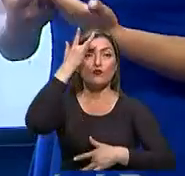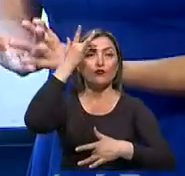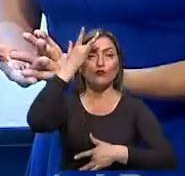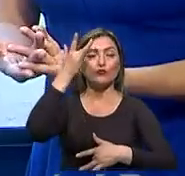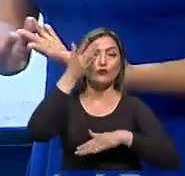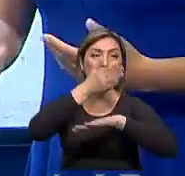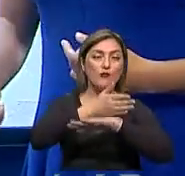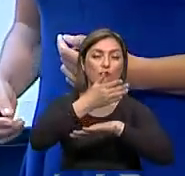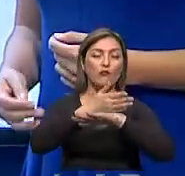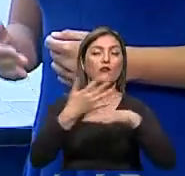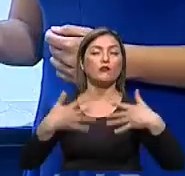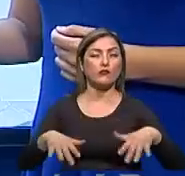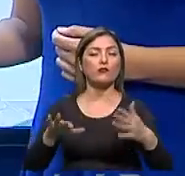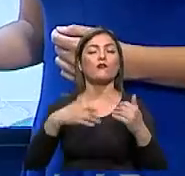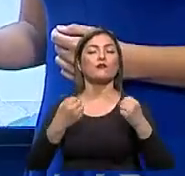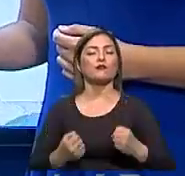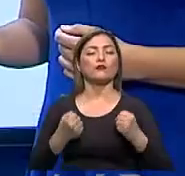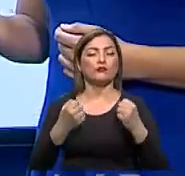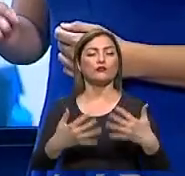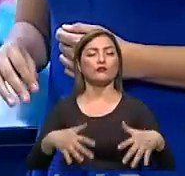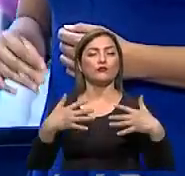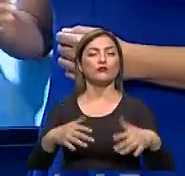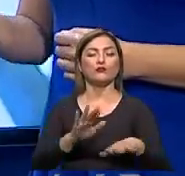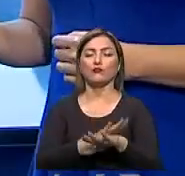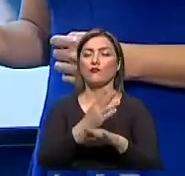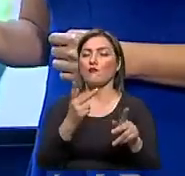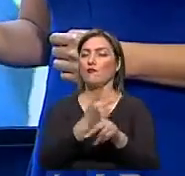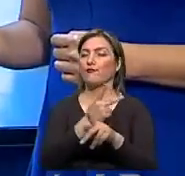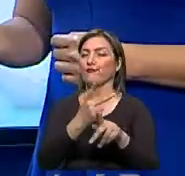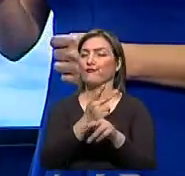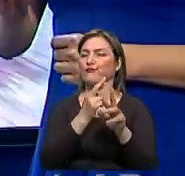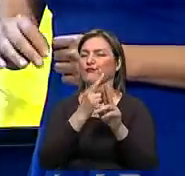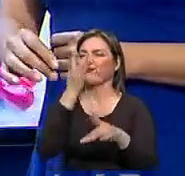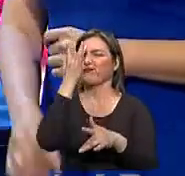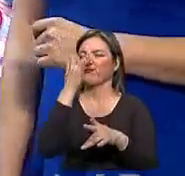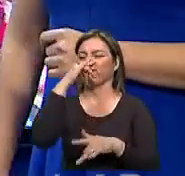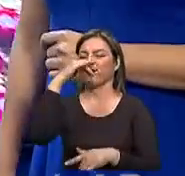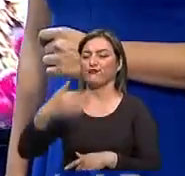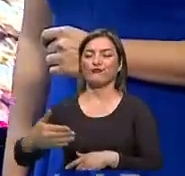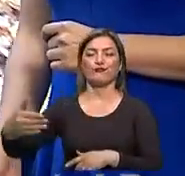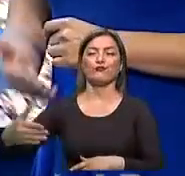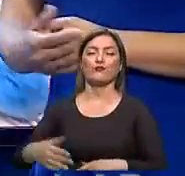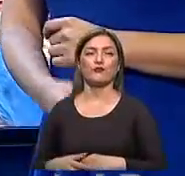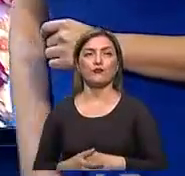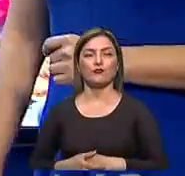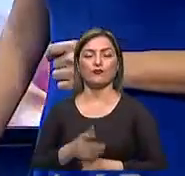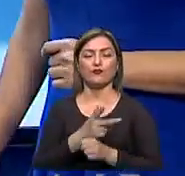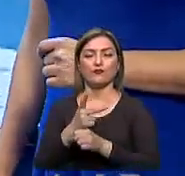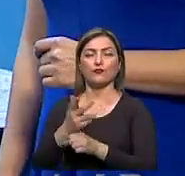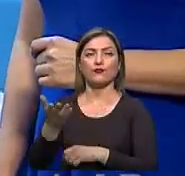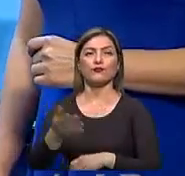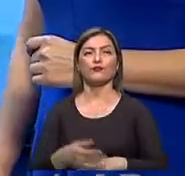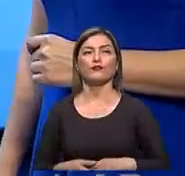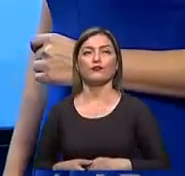enfermedades que incluso pueden ser mucho más graves o causar peores consecuencias en los más pequeños de casa. Veamos más en el